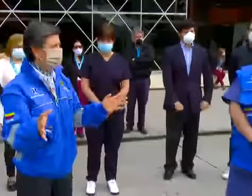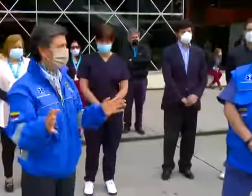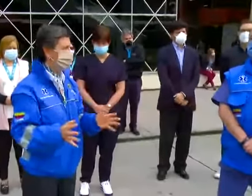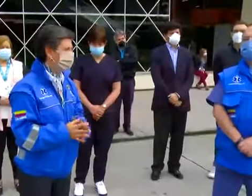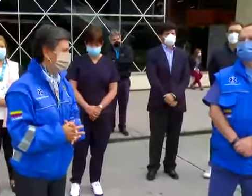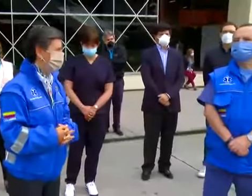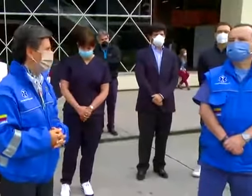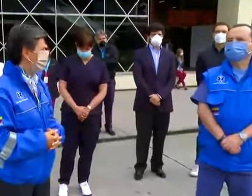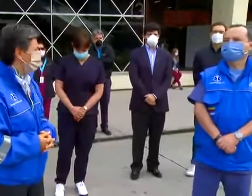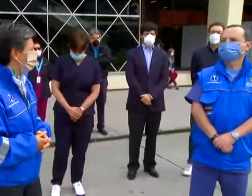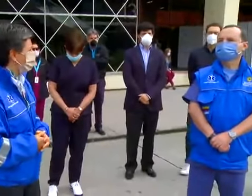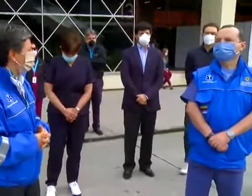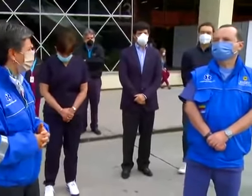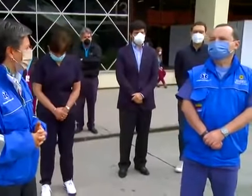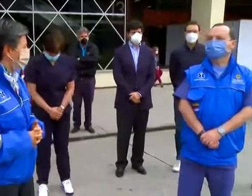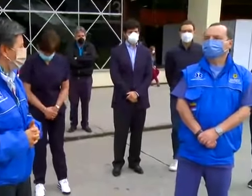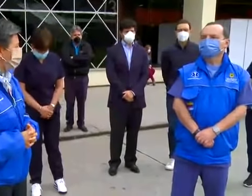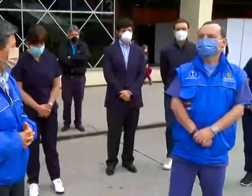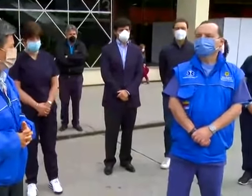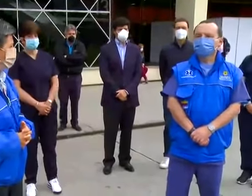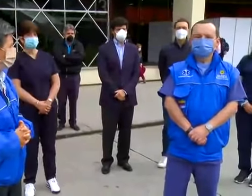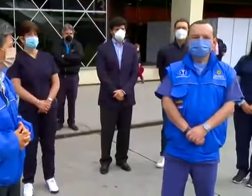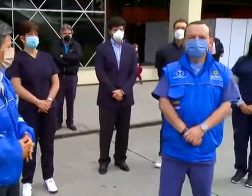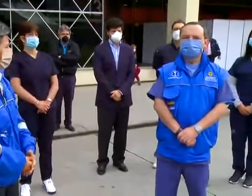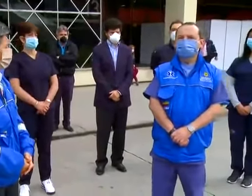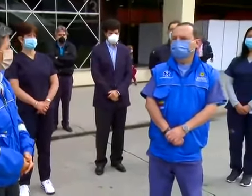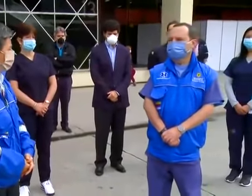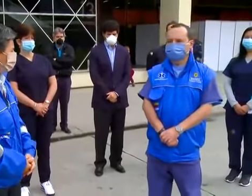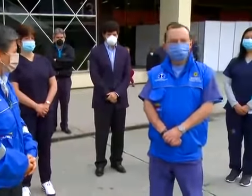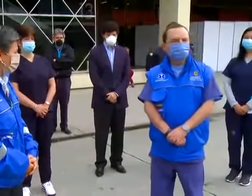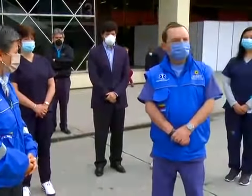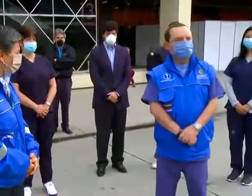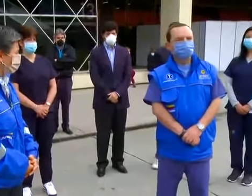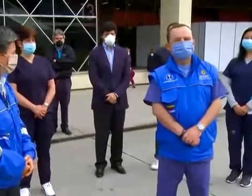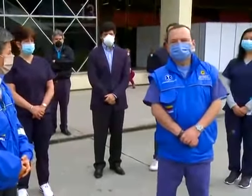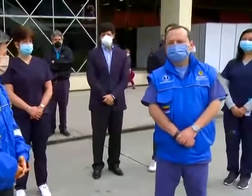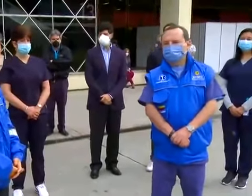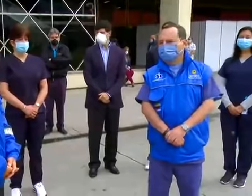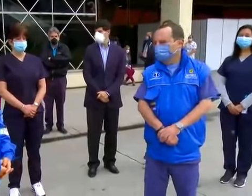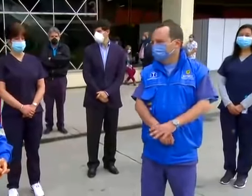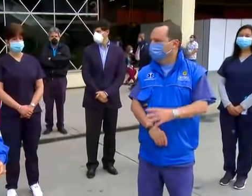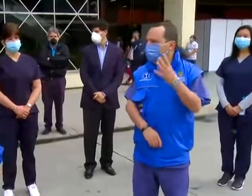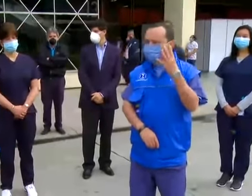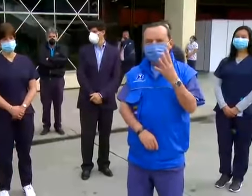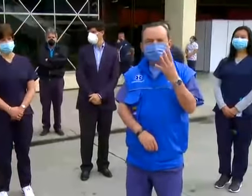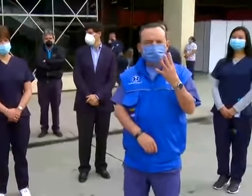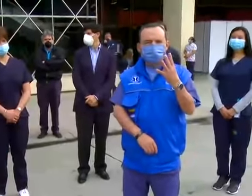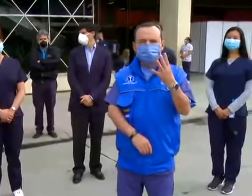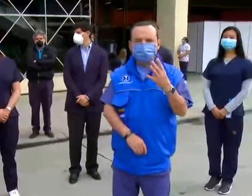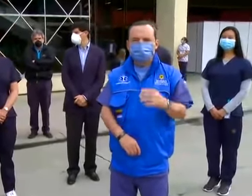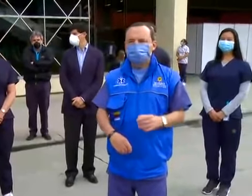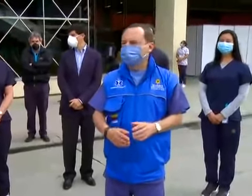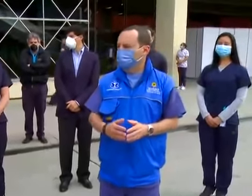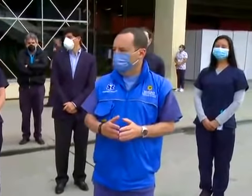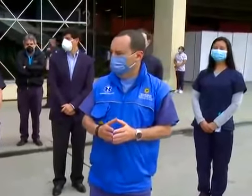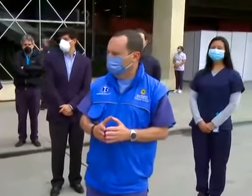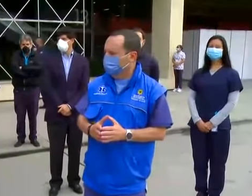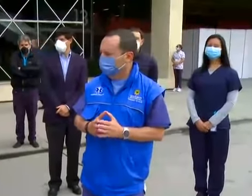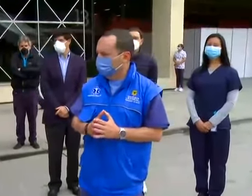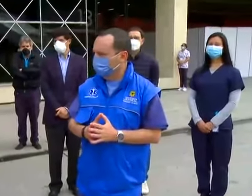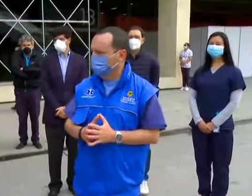todo lo que tenemos hoy, cómo logramos crecer y cómo vamos al día de hoy? Muy bien, alcaldesa, muy buenos días. En realidad son cuatro los frentes de trabajo que